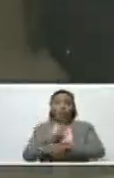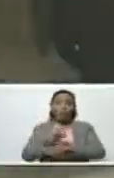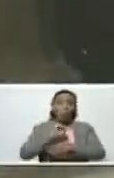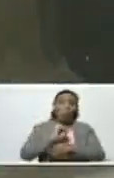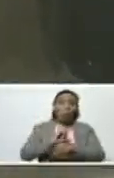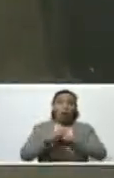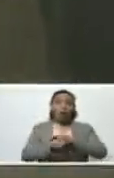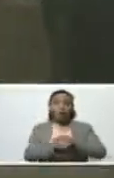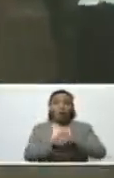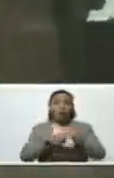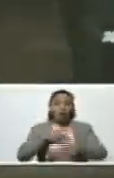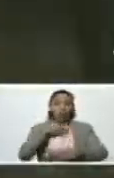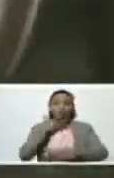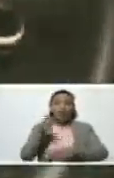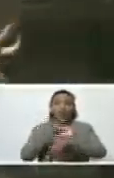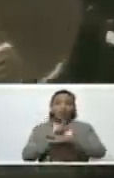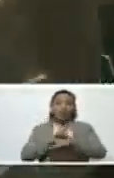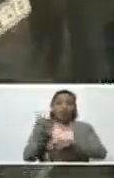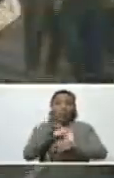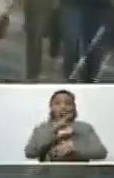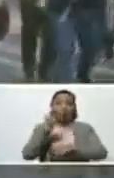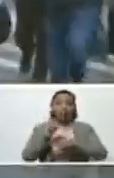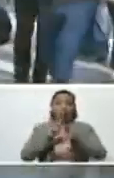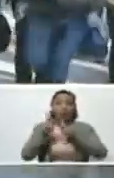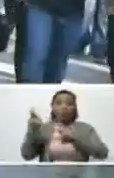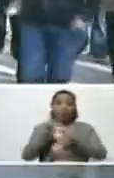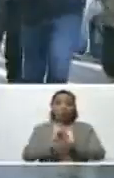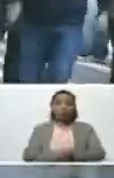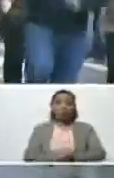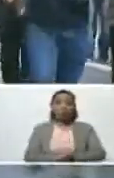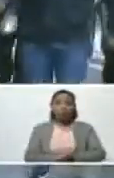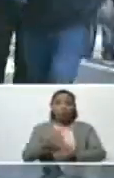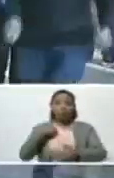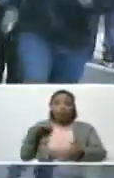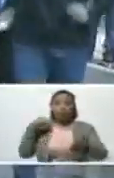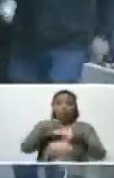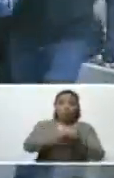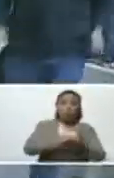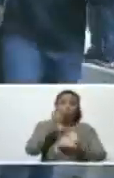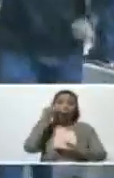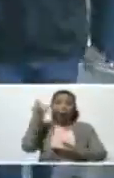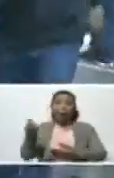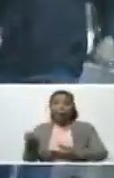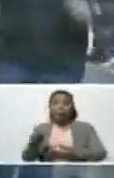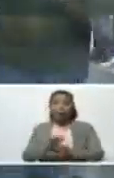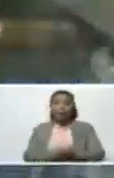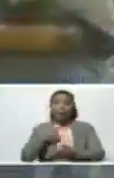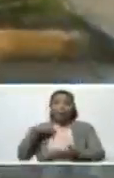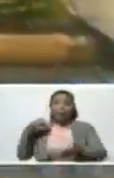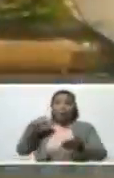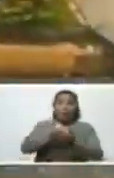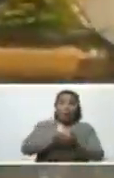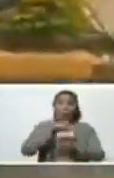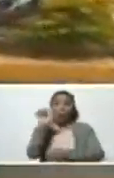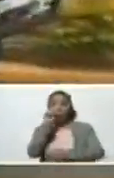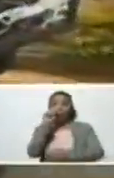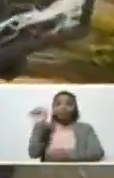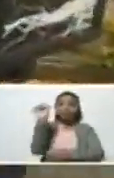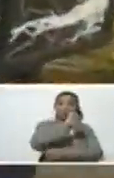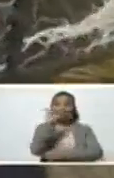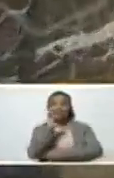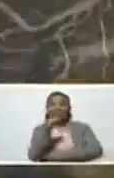Vamos a acelerar, voy. Este puede llegar a 40 kilómetros. Vamos, voy a atropellar a Castro Sotelo. Aquí voy a atropellar a Castro Sotelo.